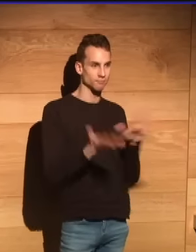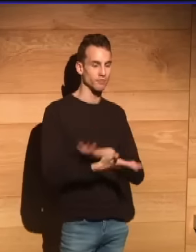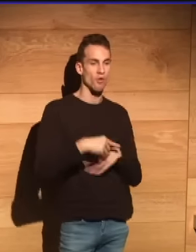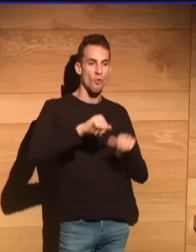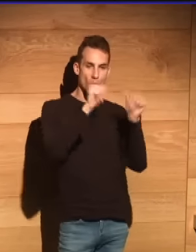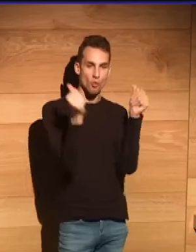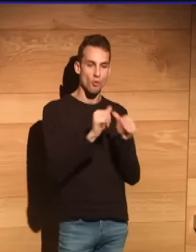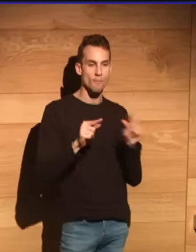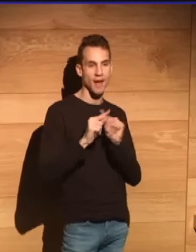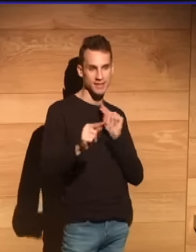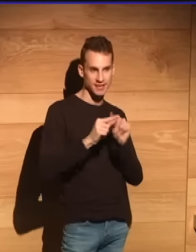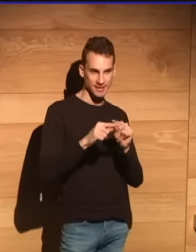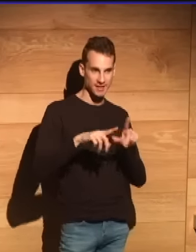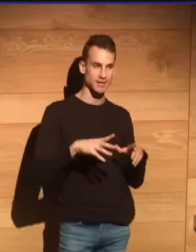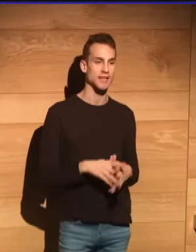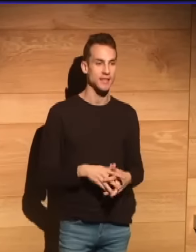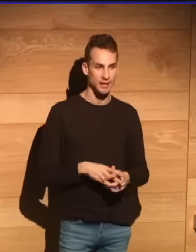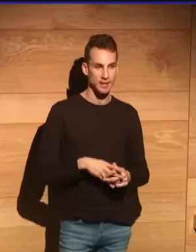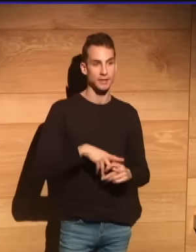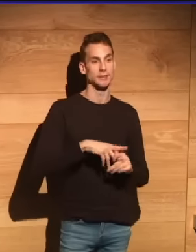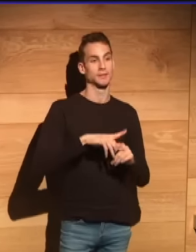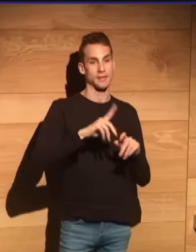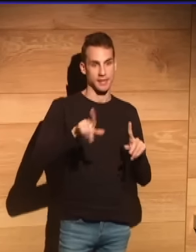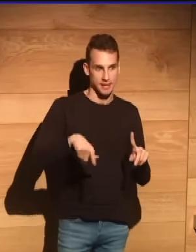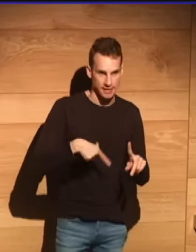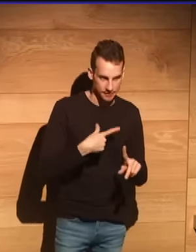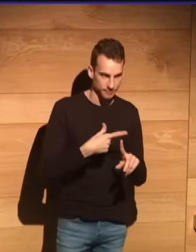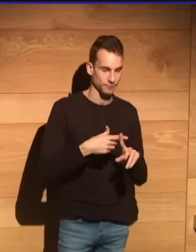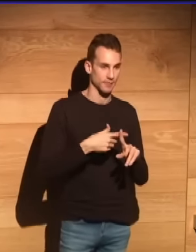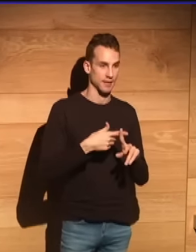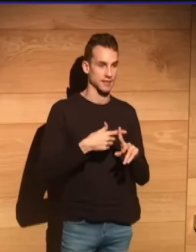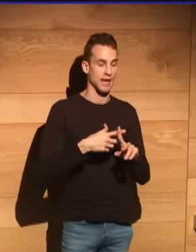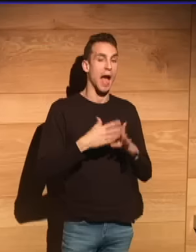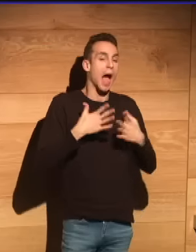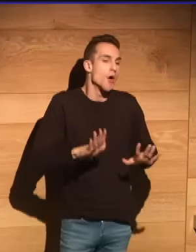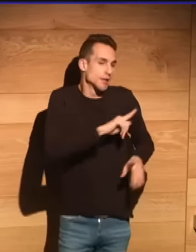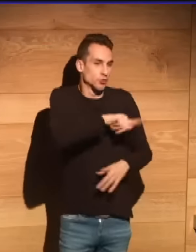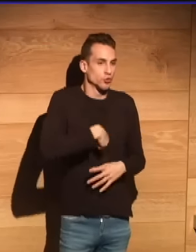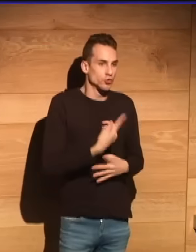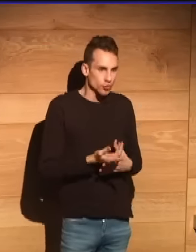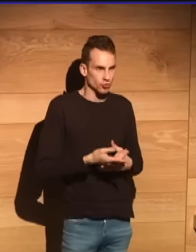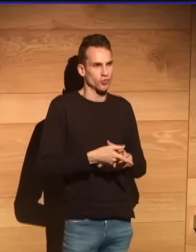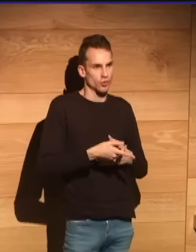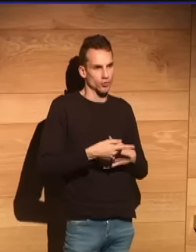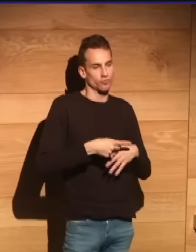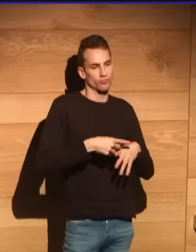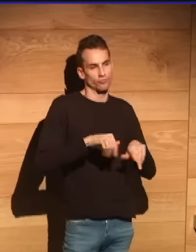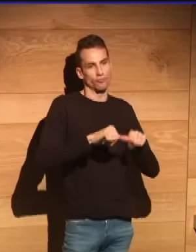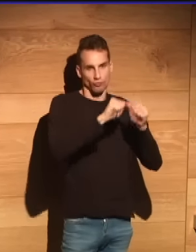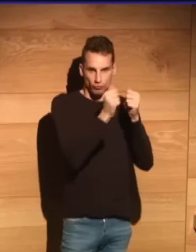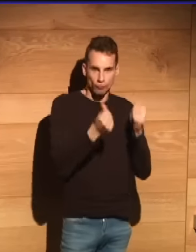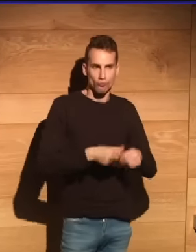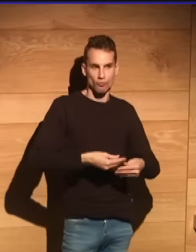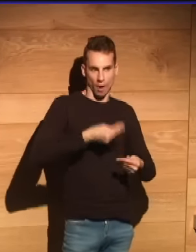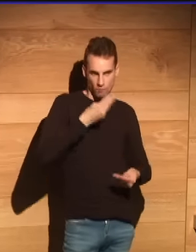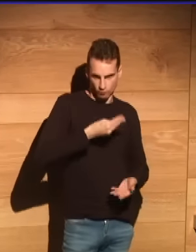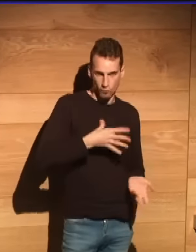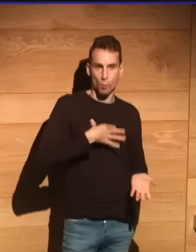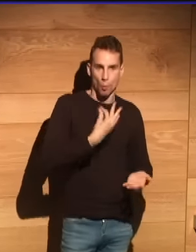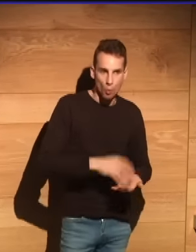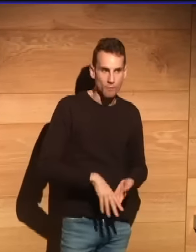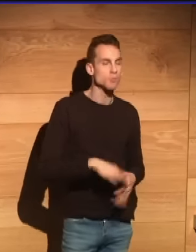digital, y hemos constatado, a pesar de que tenemos una gran infraestructura, sin embargo, o bien por ausencia de